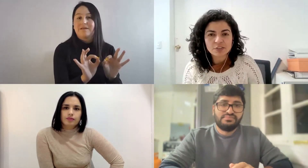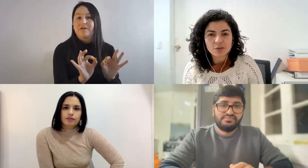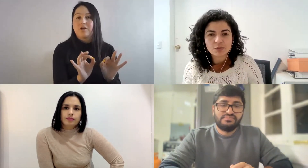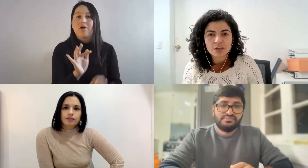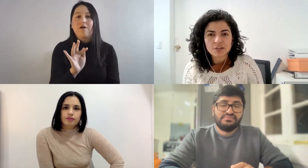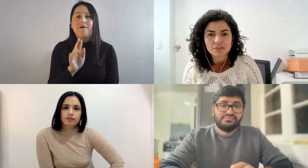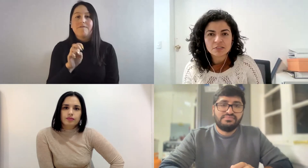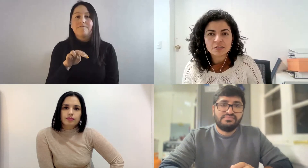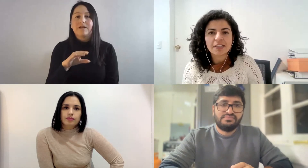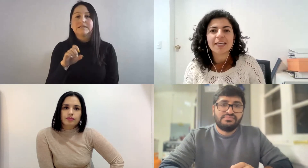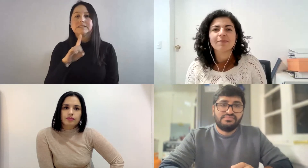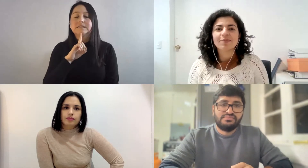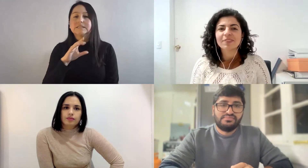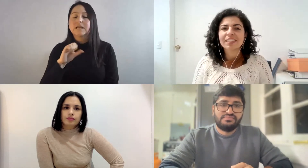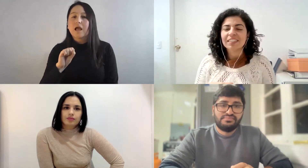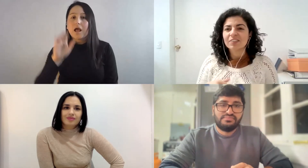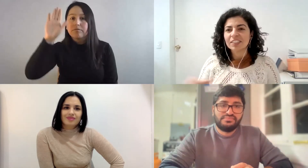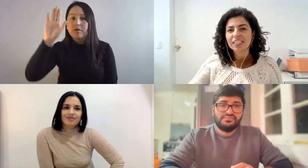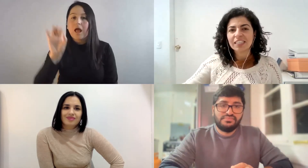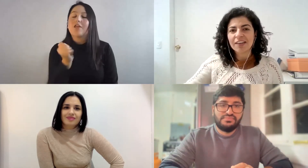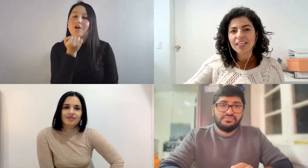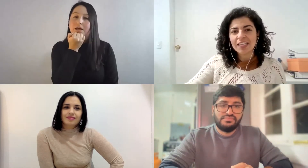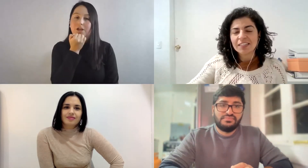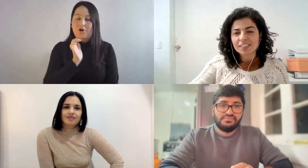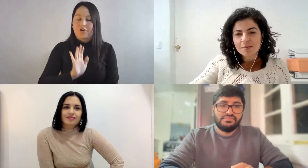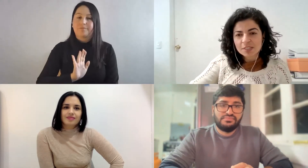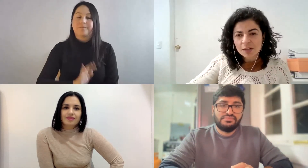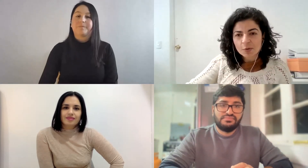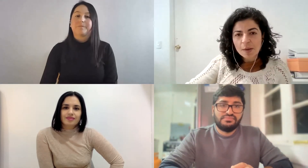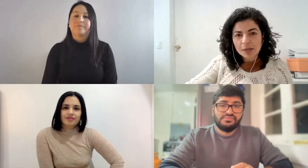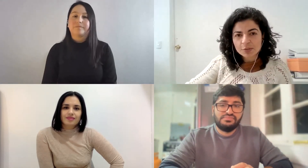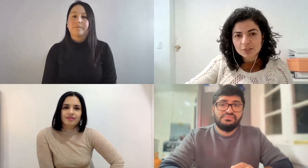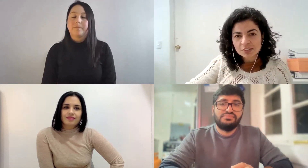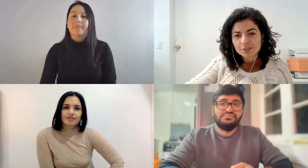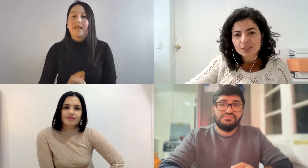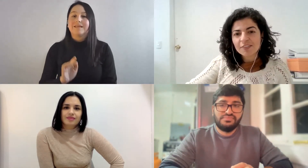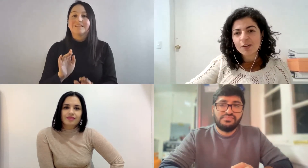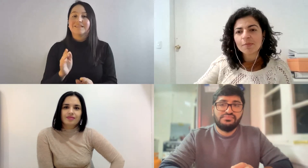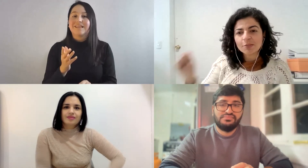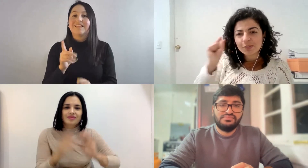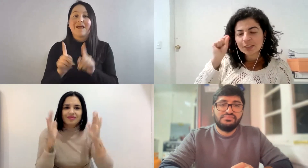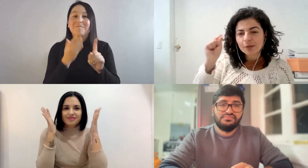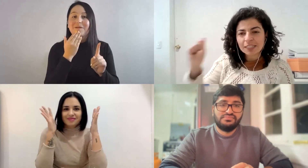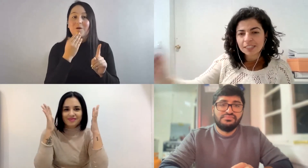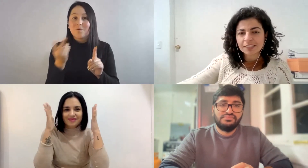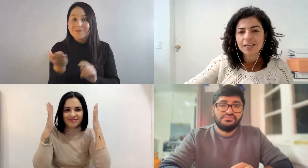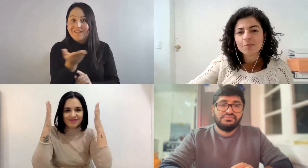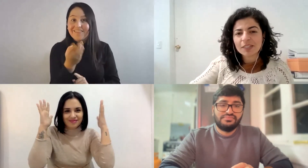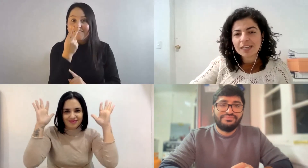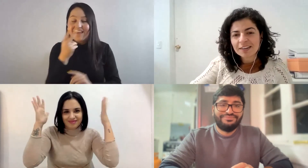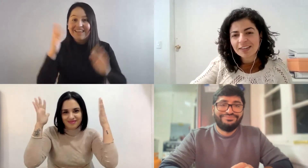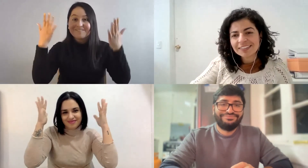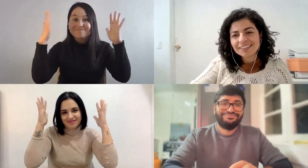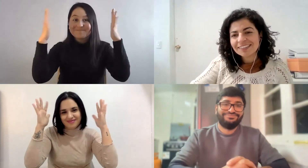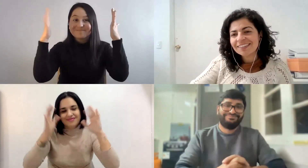o fue solo un error? Ah, ya. Francisca estaba ahí y recibimos sí algunos aplausos. No sé si ustedes ven los aplausos virtuales que las chiquillas nos